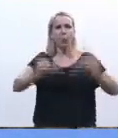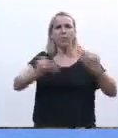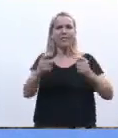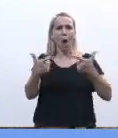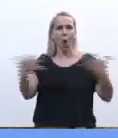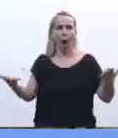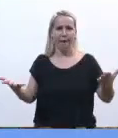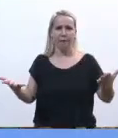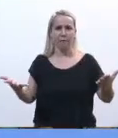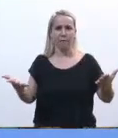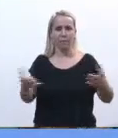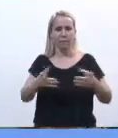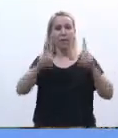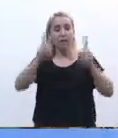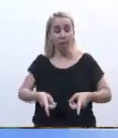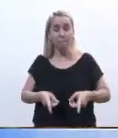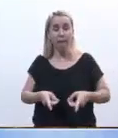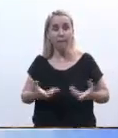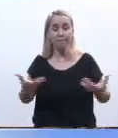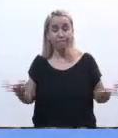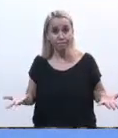Y también